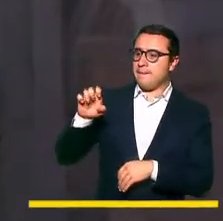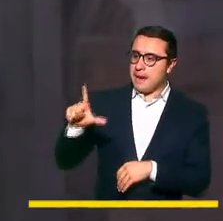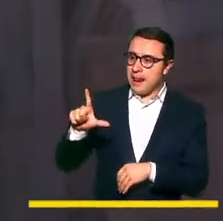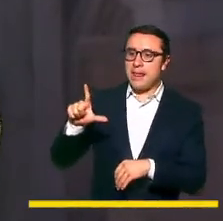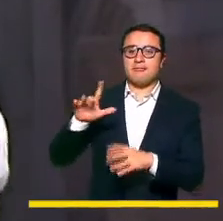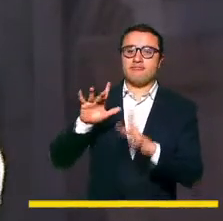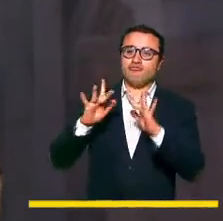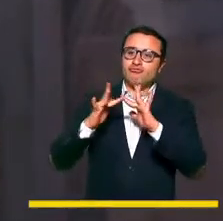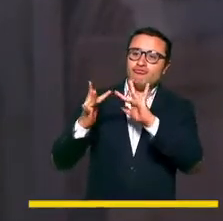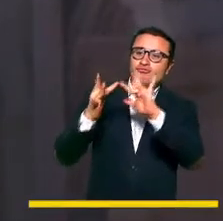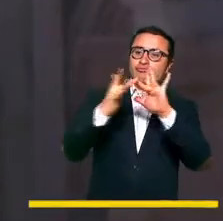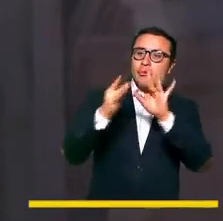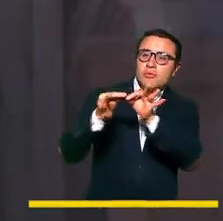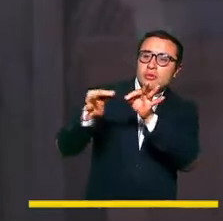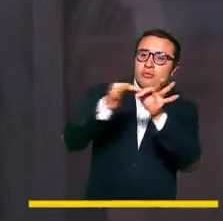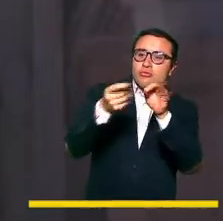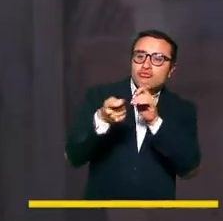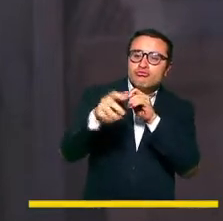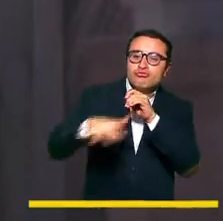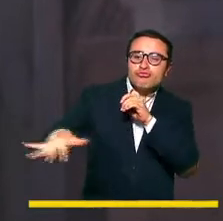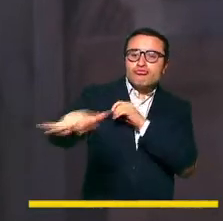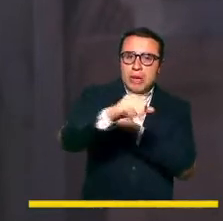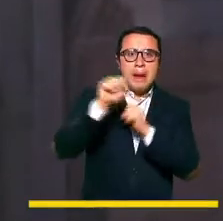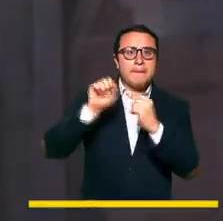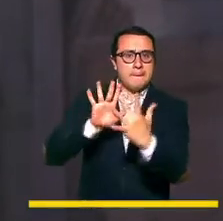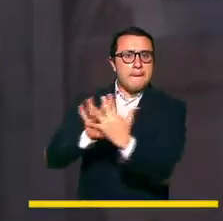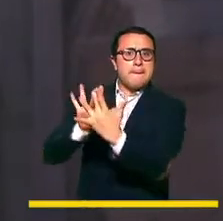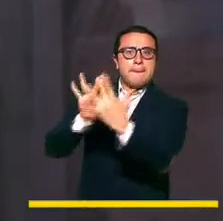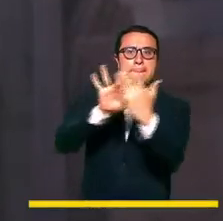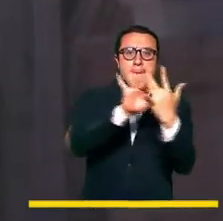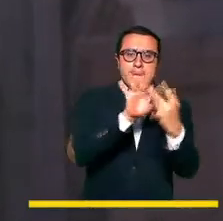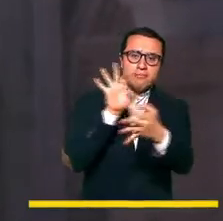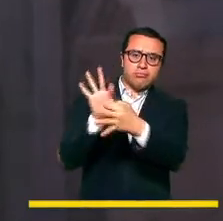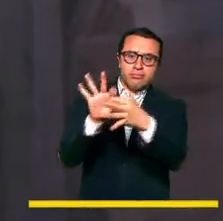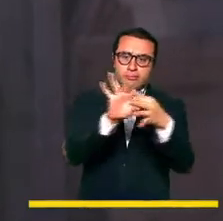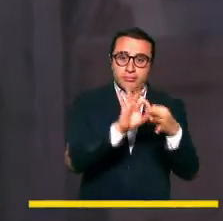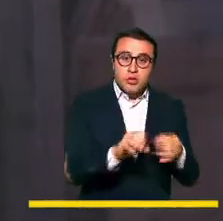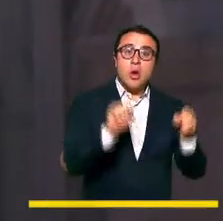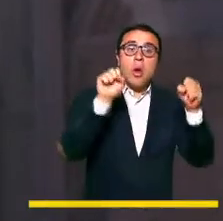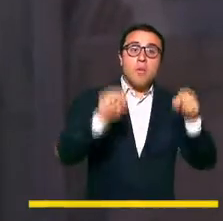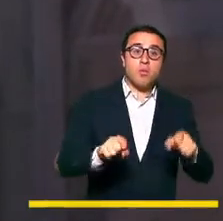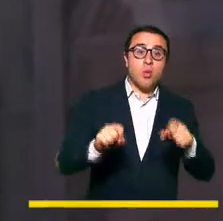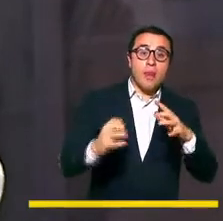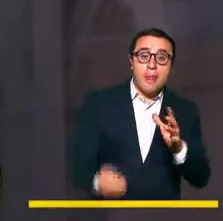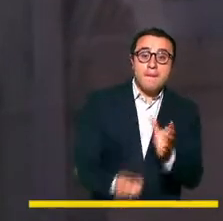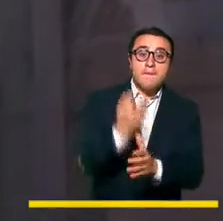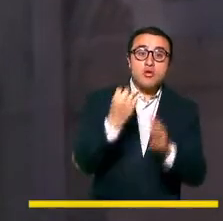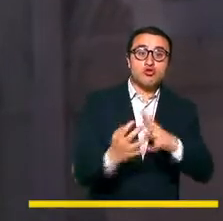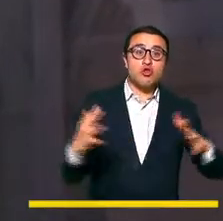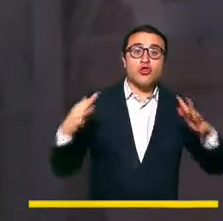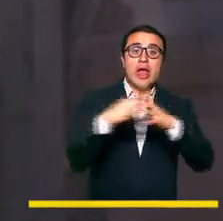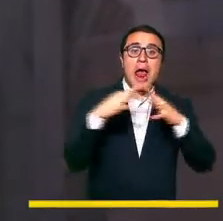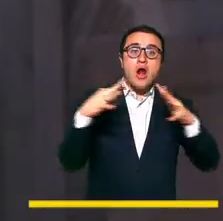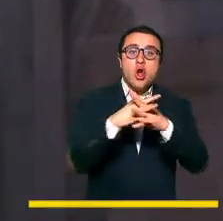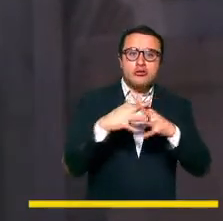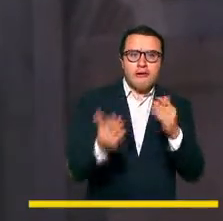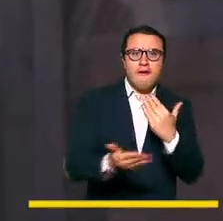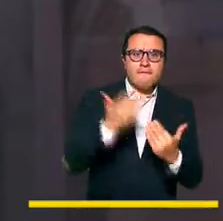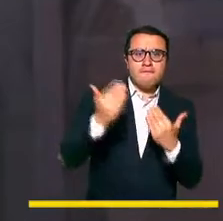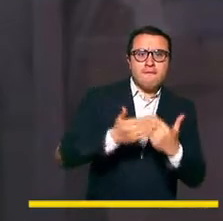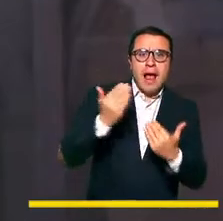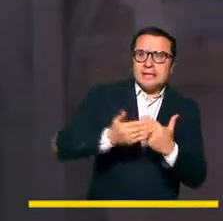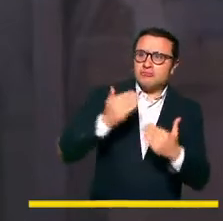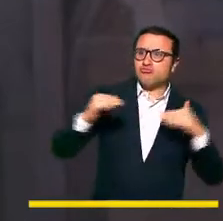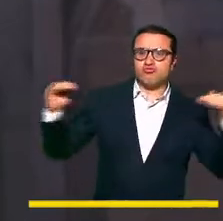municipios vecinos de otra manera, se hace la ruta del arroz. Porque si yo pongo